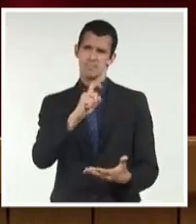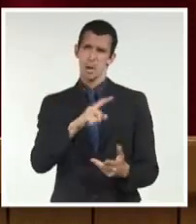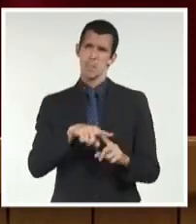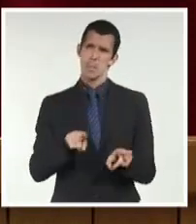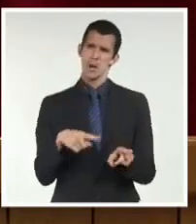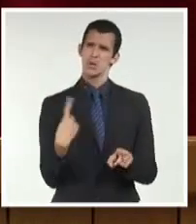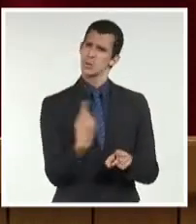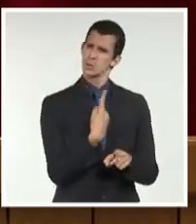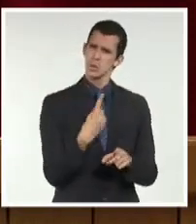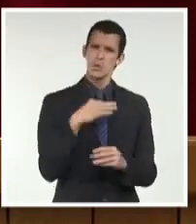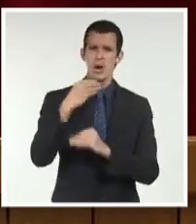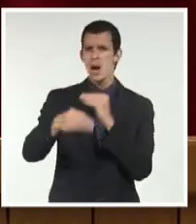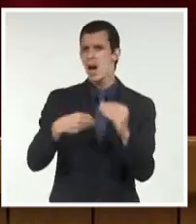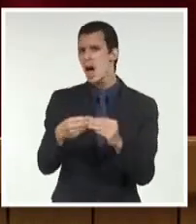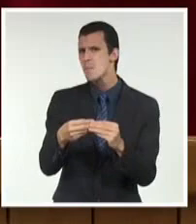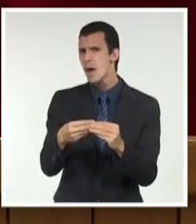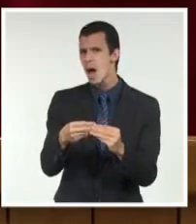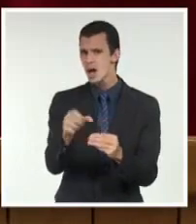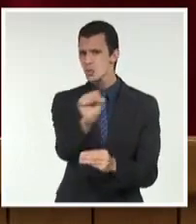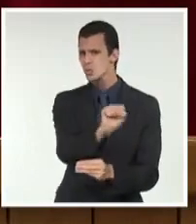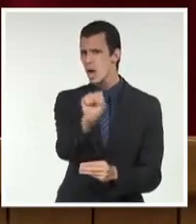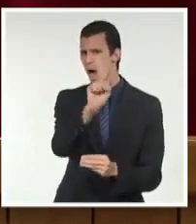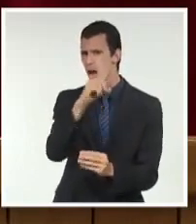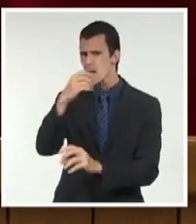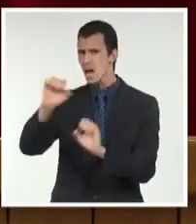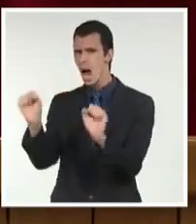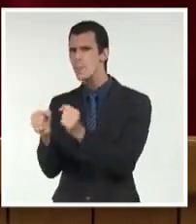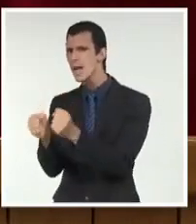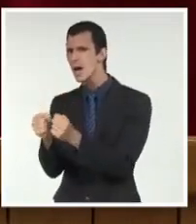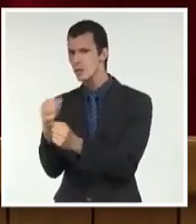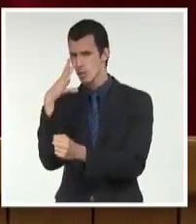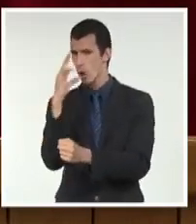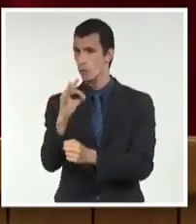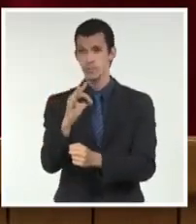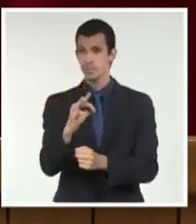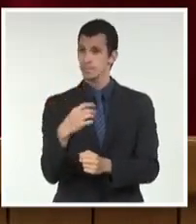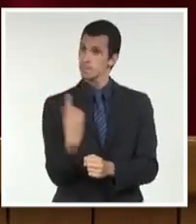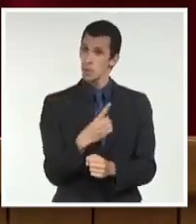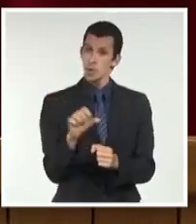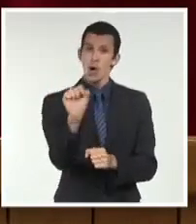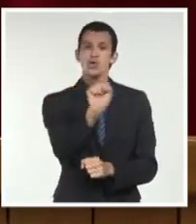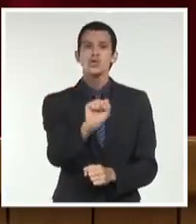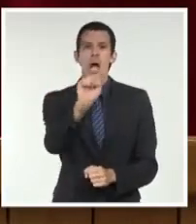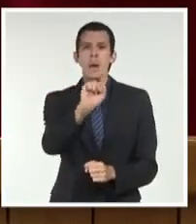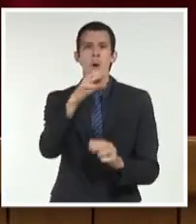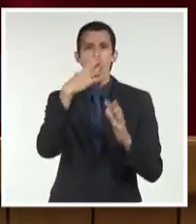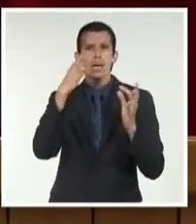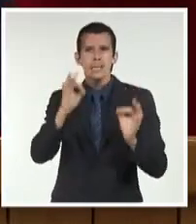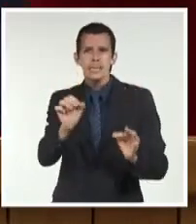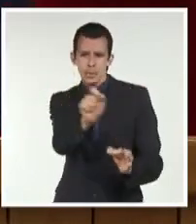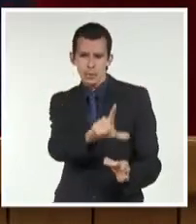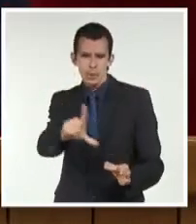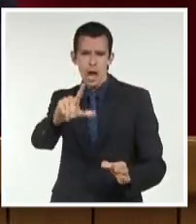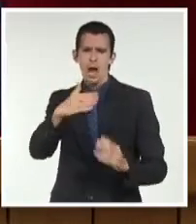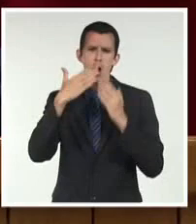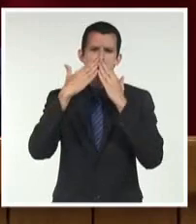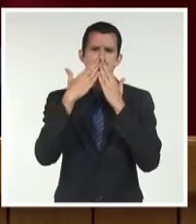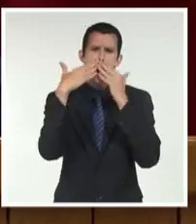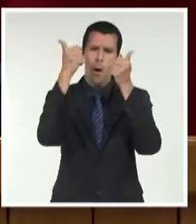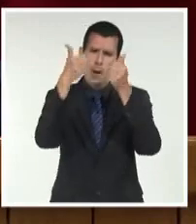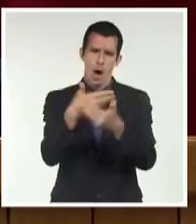construcción socialista, porque es el único camino hacia la mayor justicia social posible. Lo más